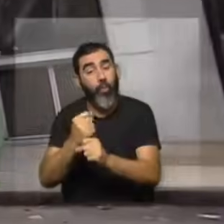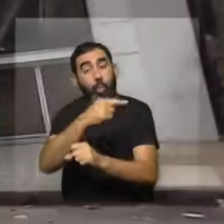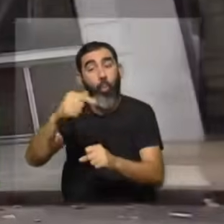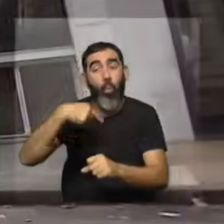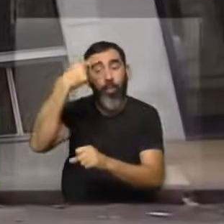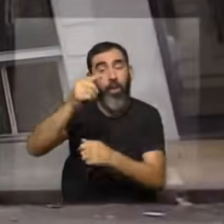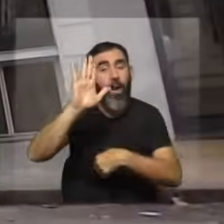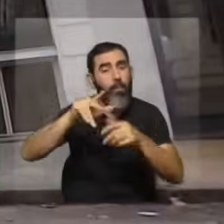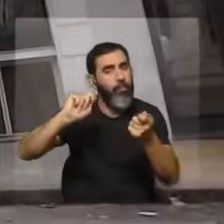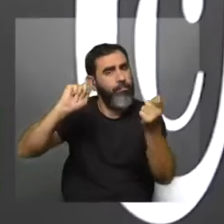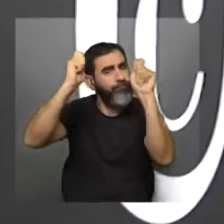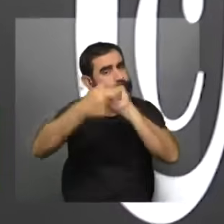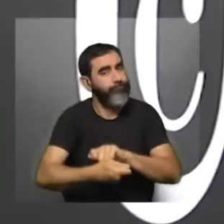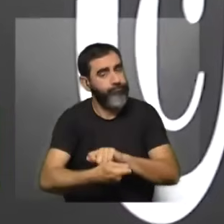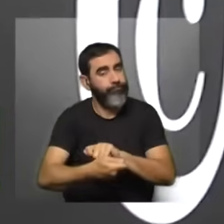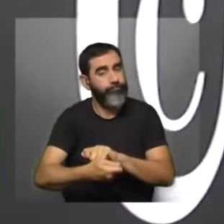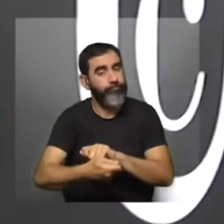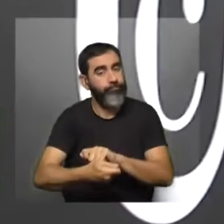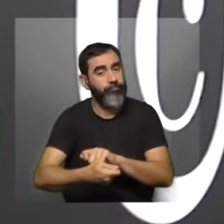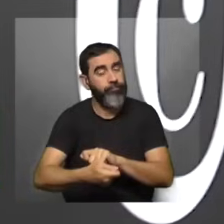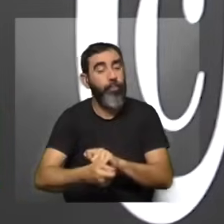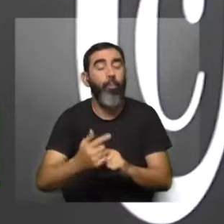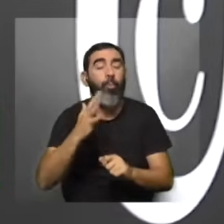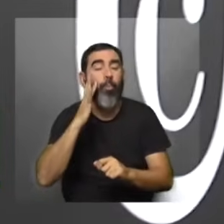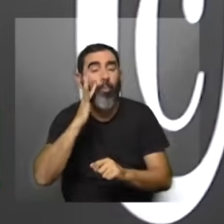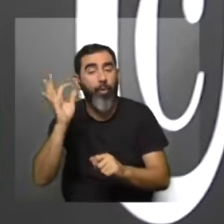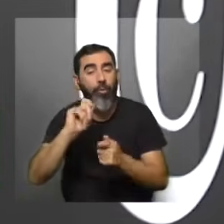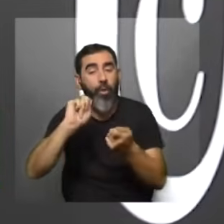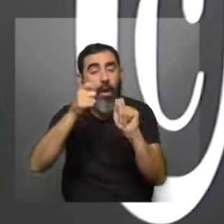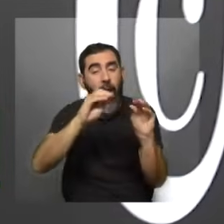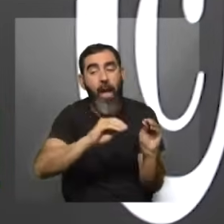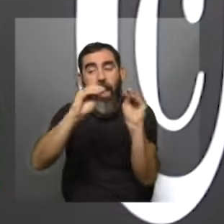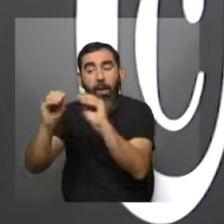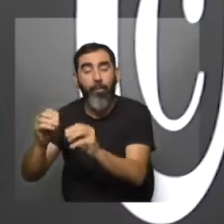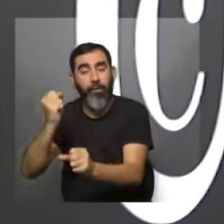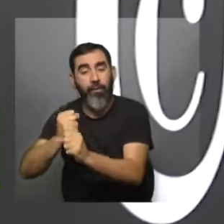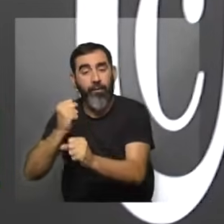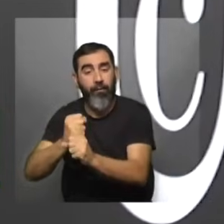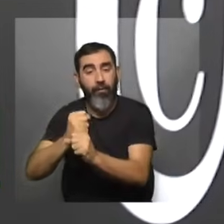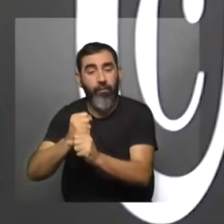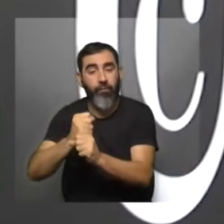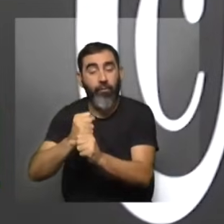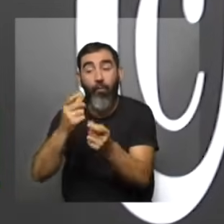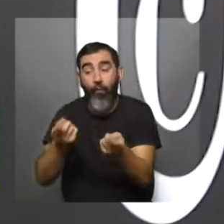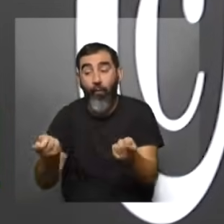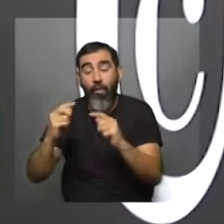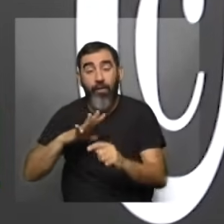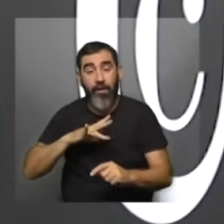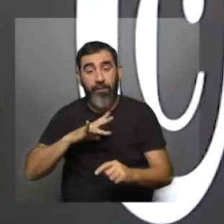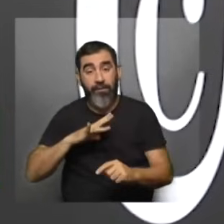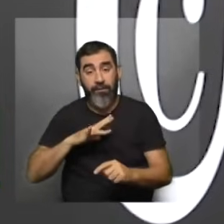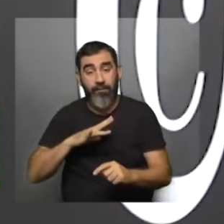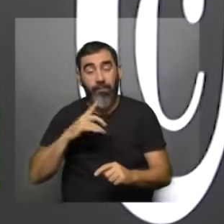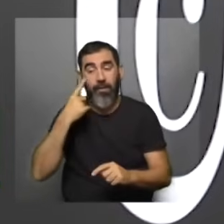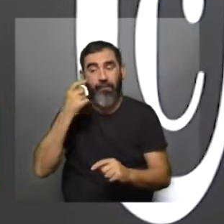la mayoría cambió de posición y dispuso como medida cautelar el traslado del jerarca cuando se reintegre de su licencia